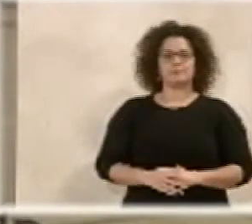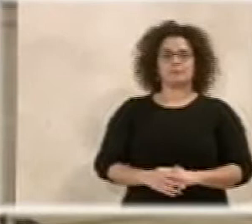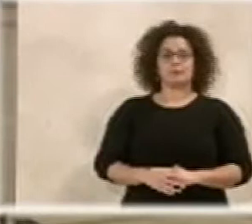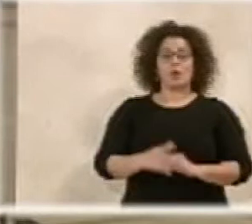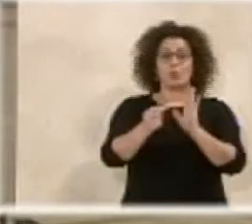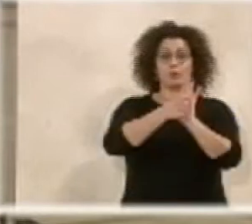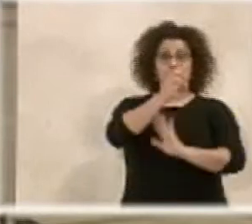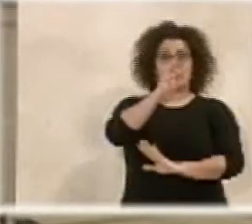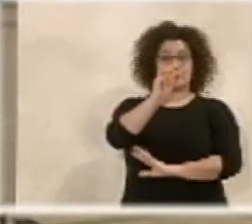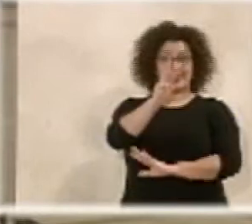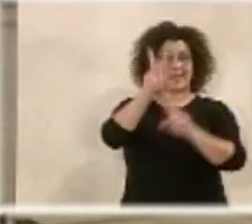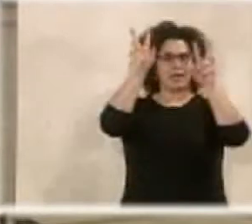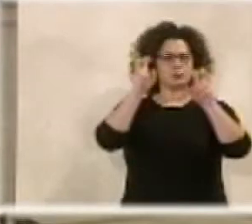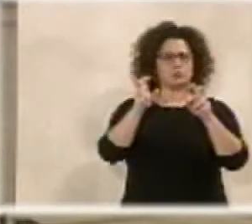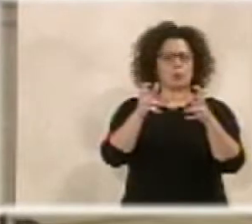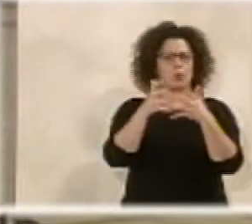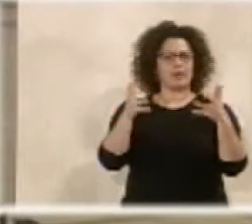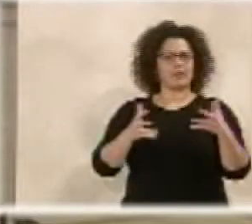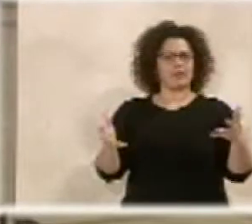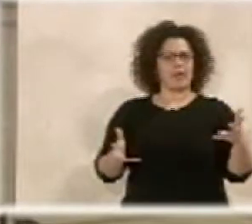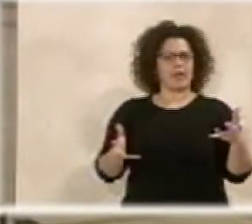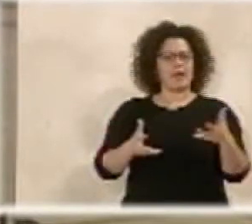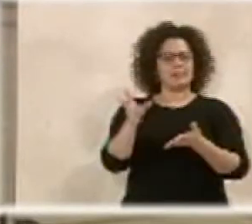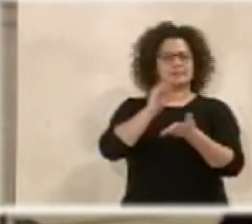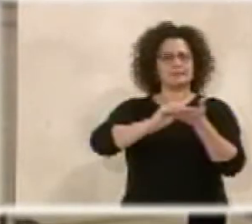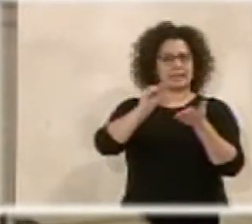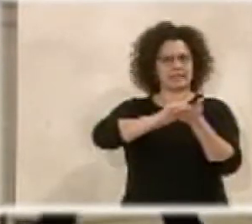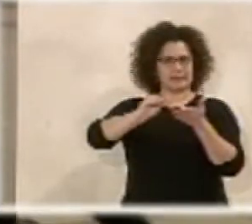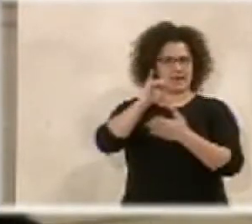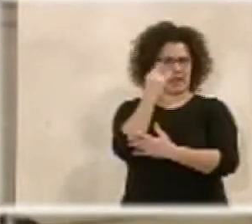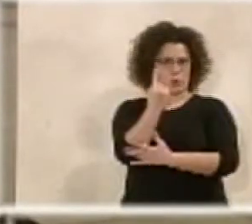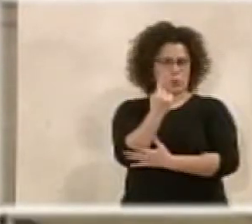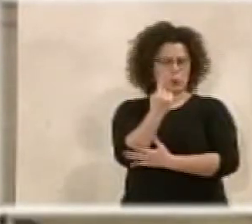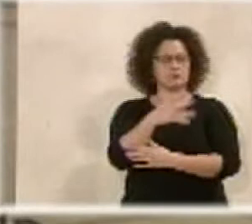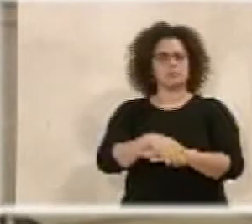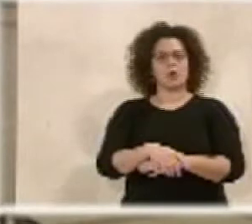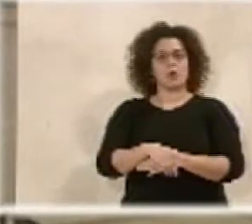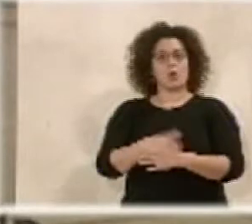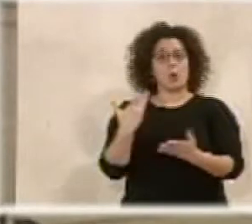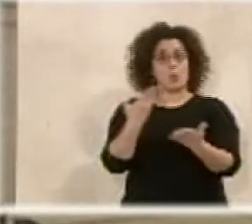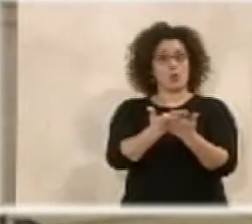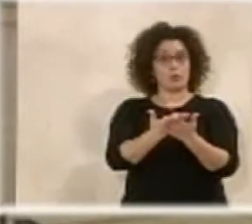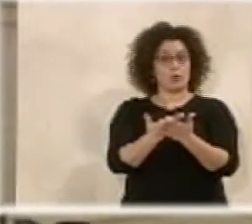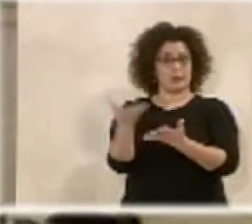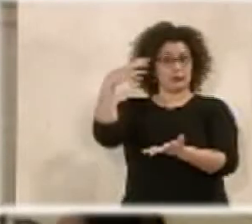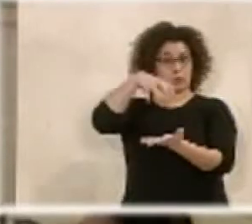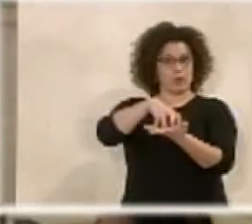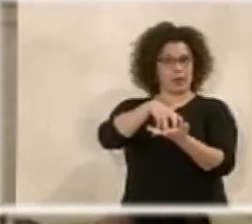13. Punto número 13, asuntos de urgencia. En secretaría hay uno que es una moción